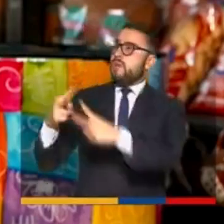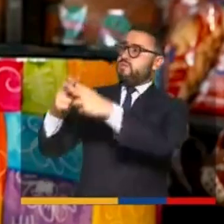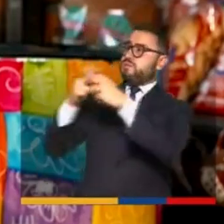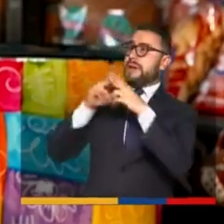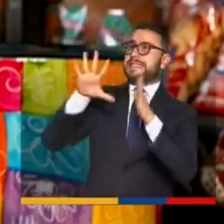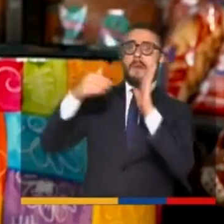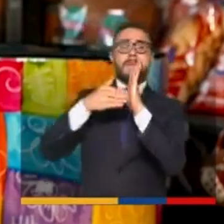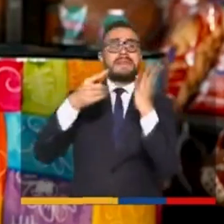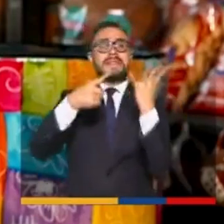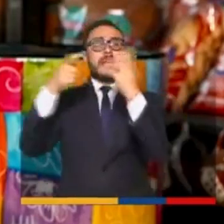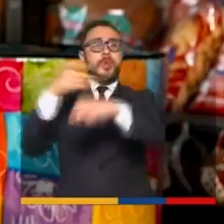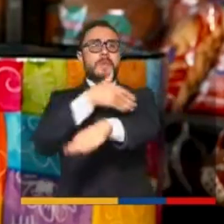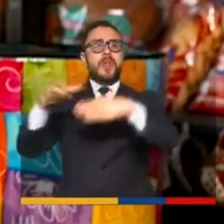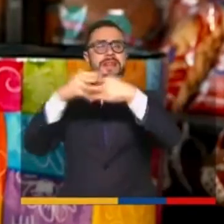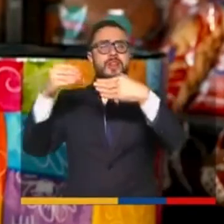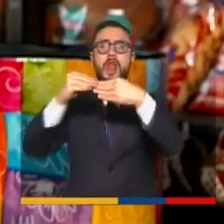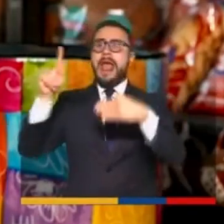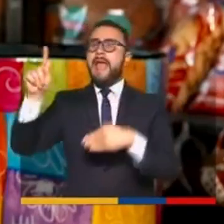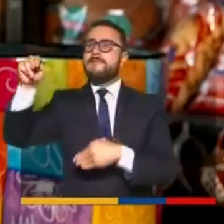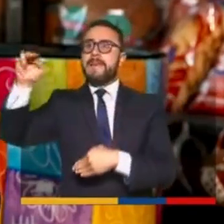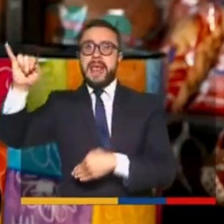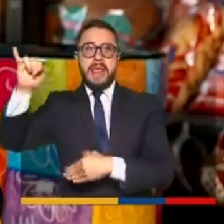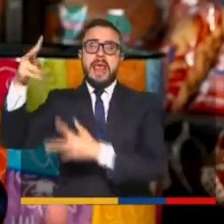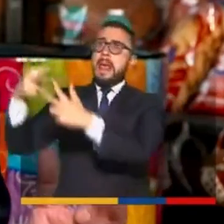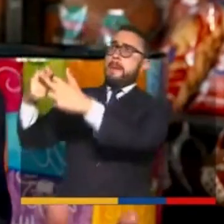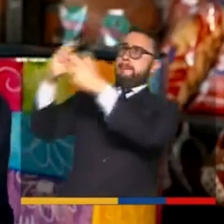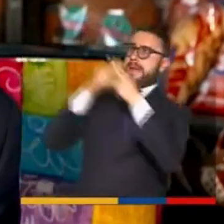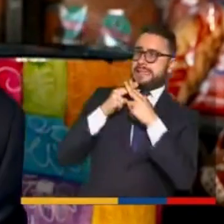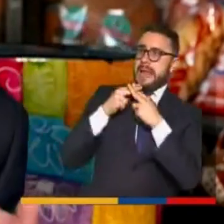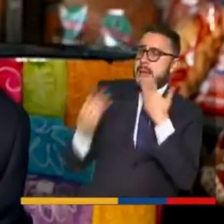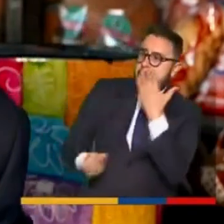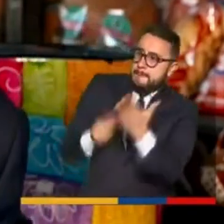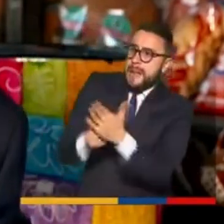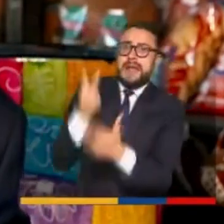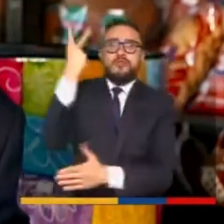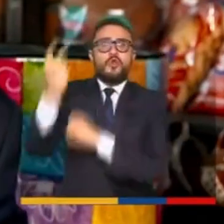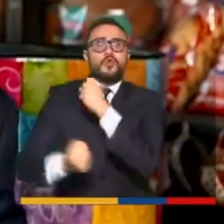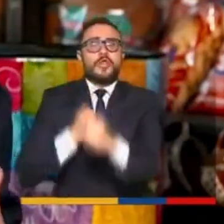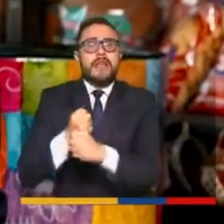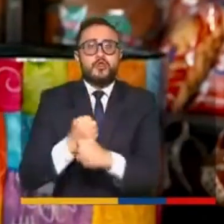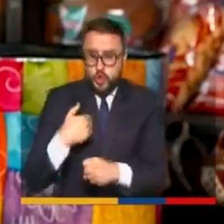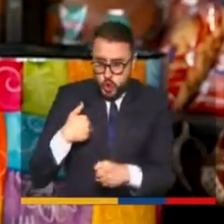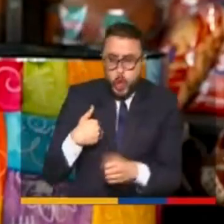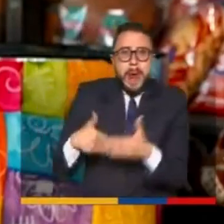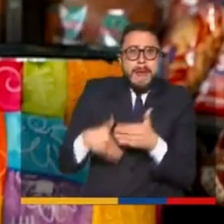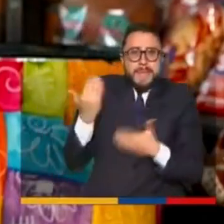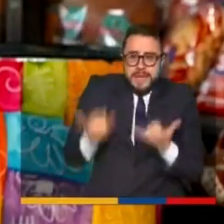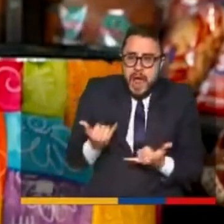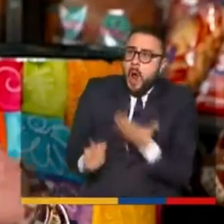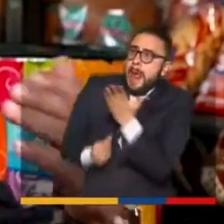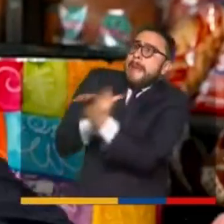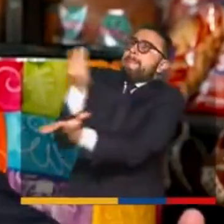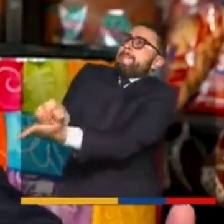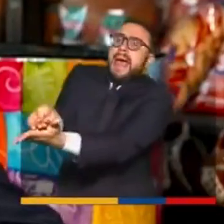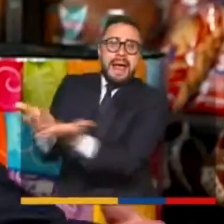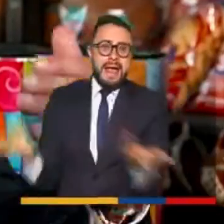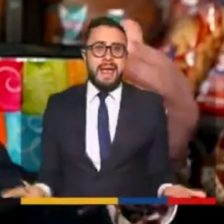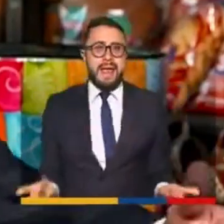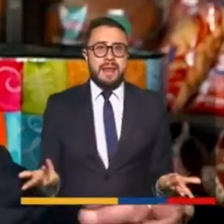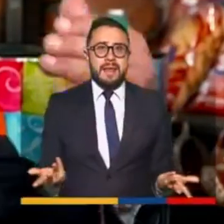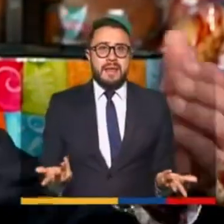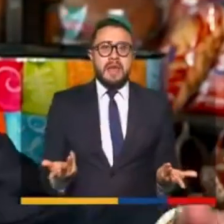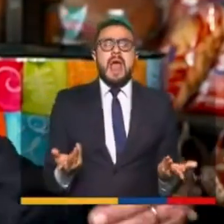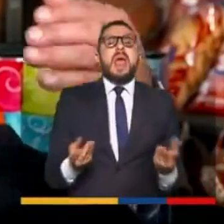Fondo Monetario Internacional, pagadero en 2 años que estoy comenzando a pagar, y que se dedicó fue